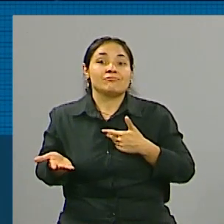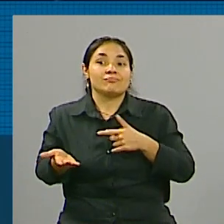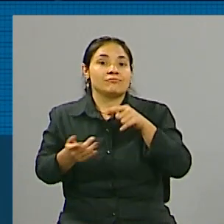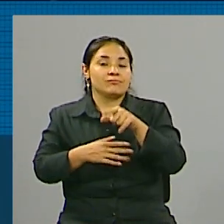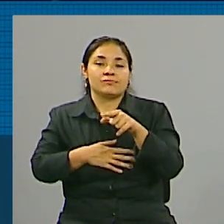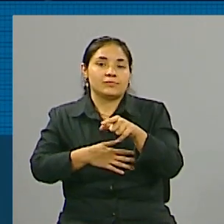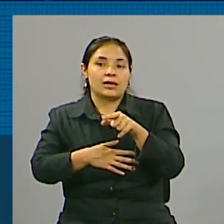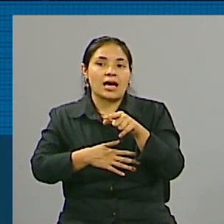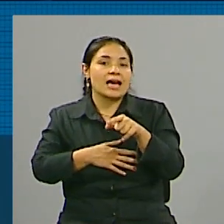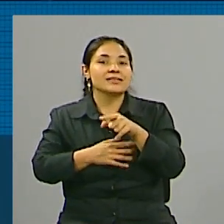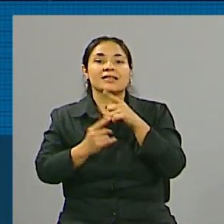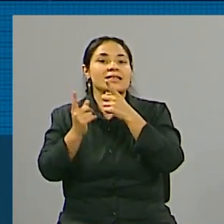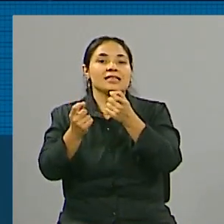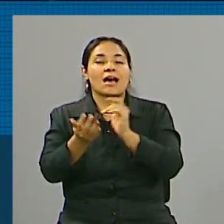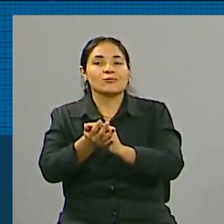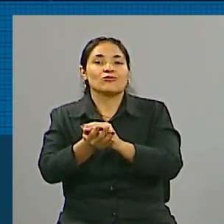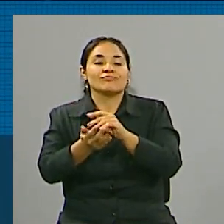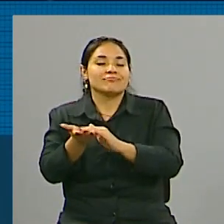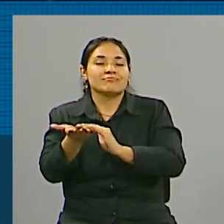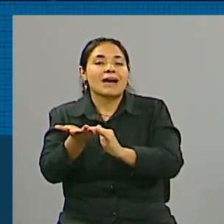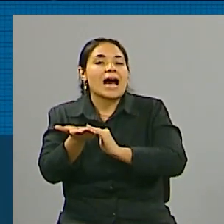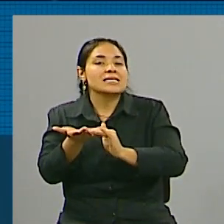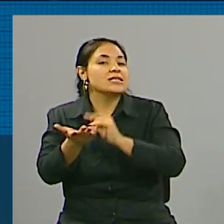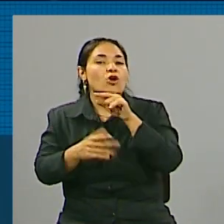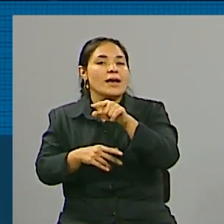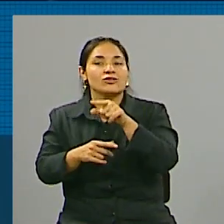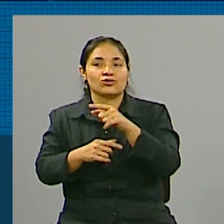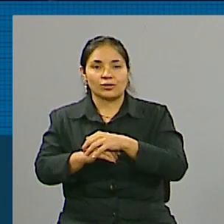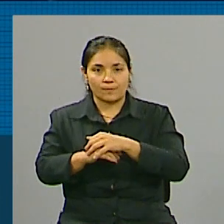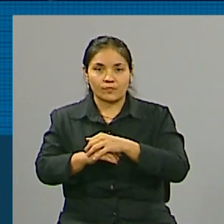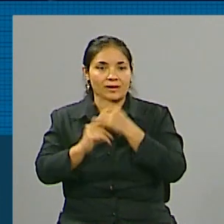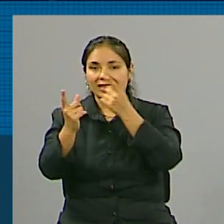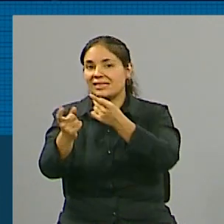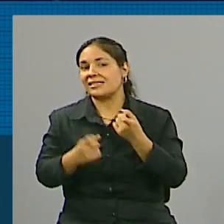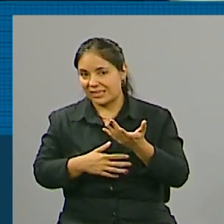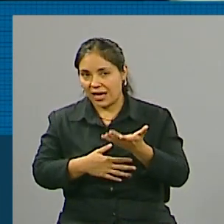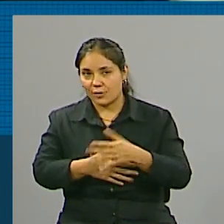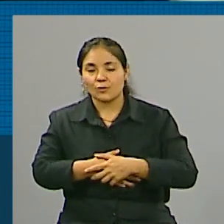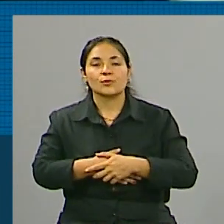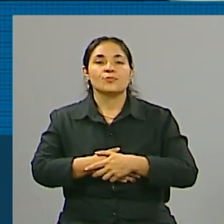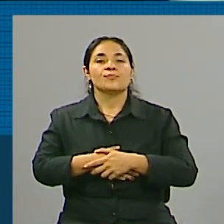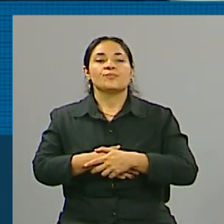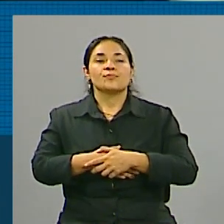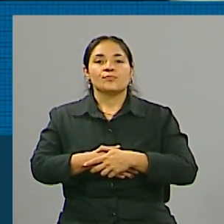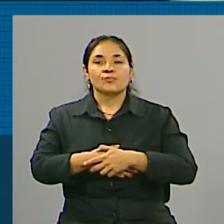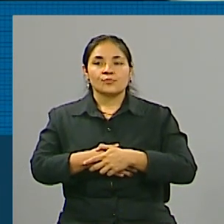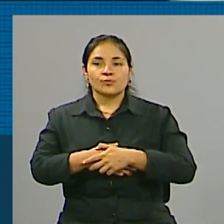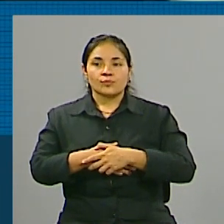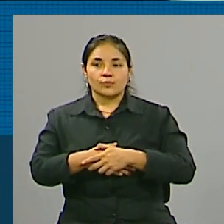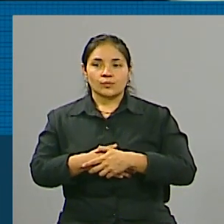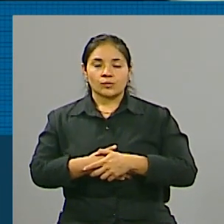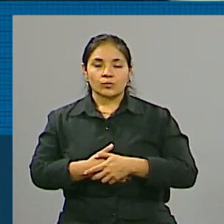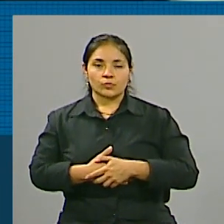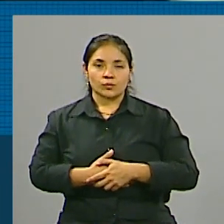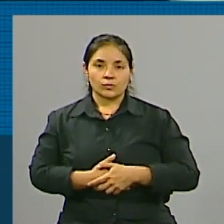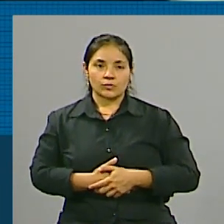debería poder acumular, ¿no? ¿Qué ha pasado, por ejemplo? Sería ejemplo, necesario, perdón. Tal cual. ¿Qué ha pasado a partir de